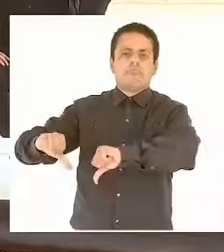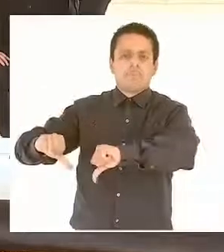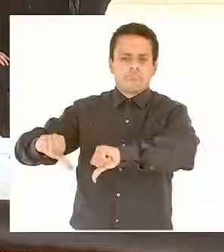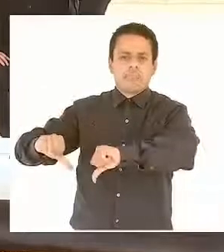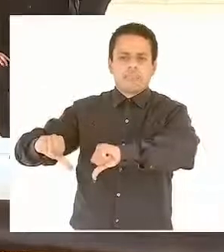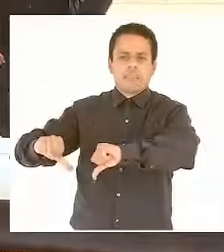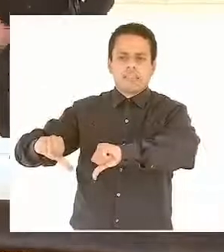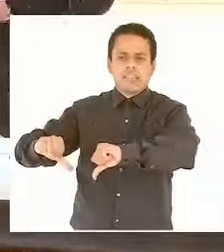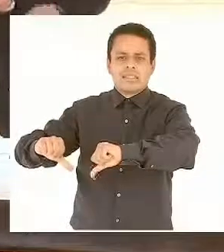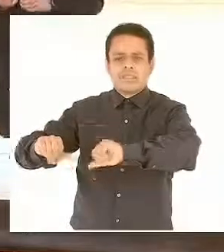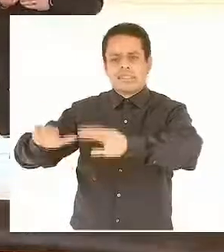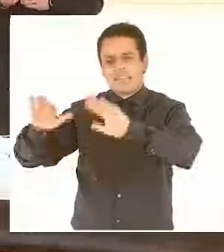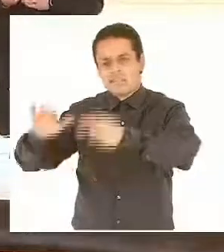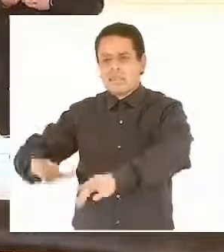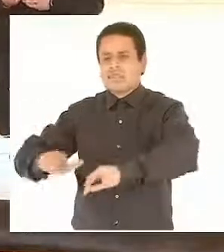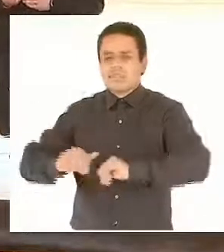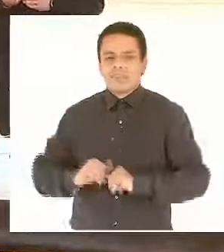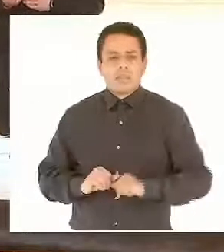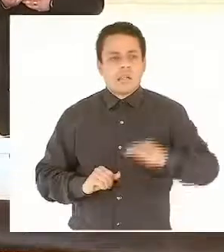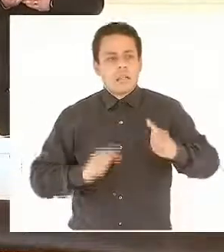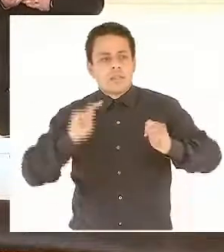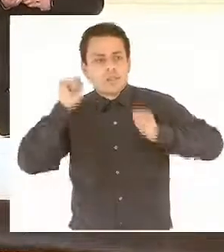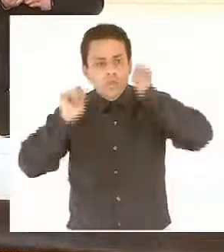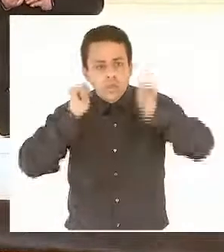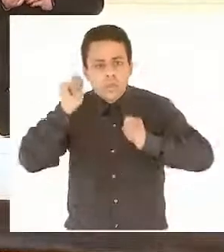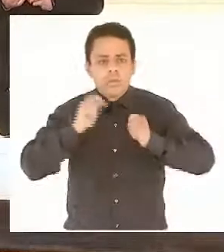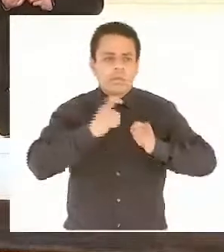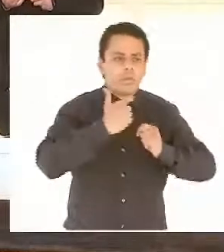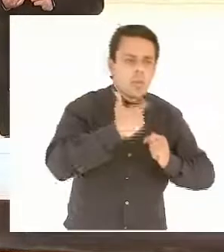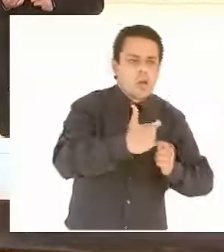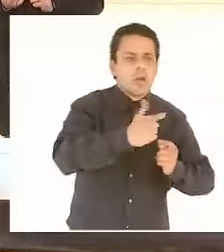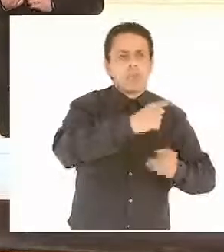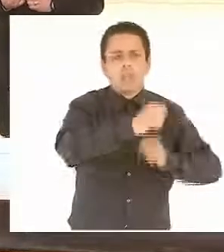se cayó el turismo y el comercio,